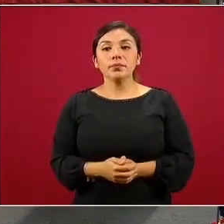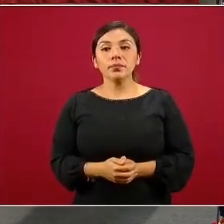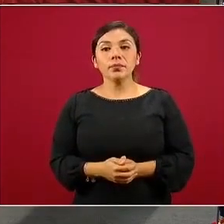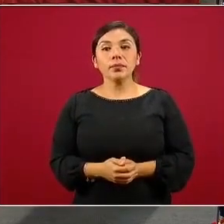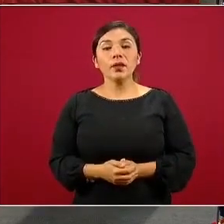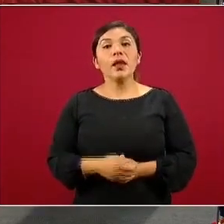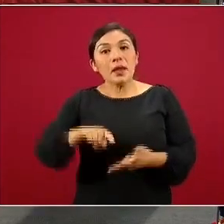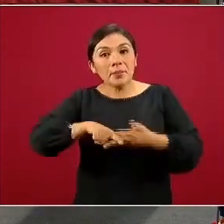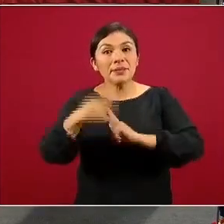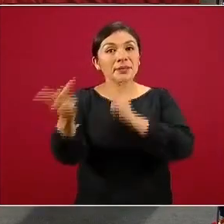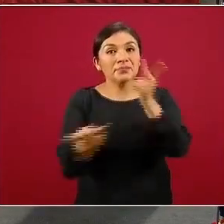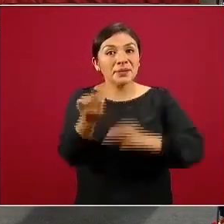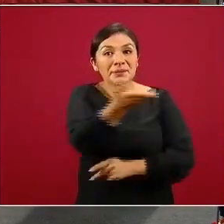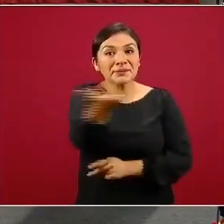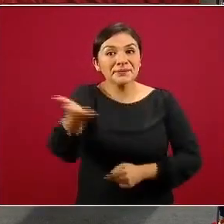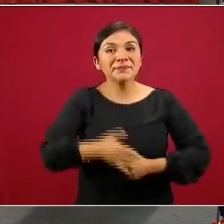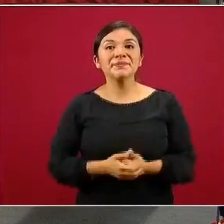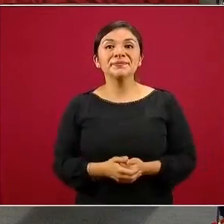A usted, Blanca Valadez,